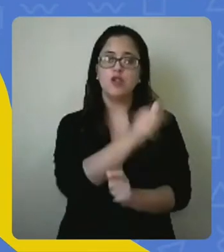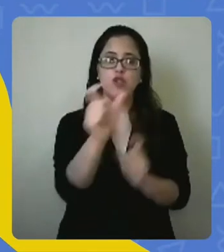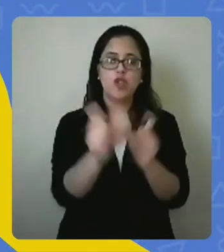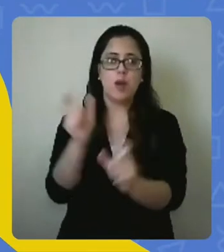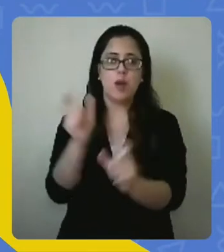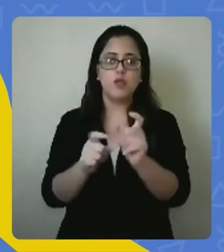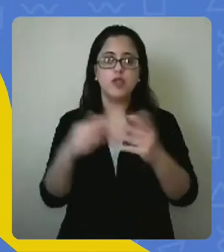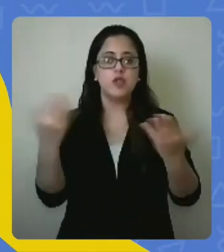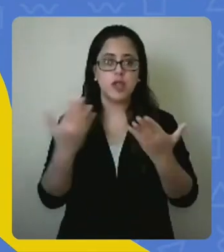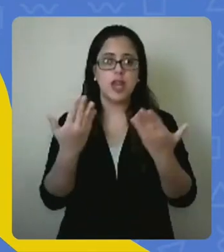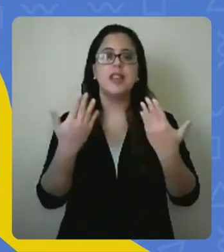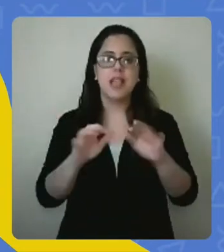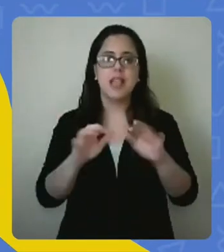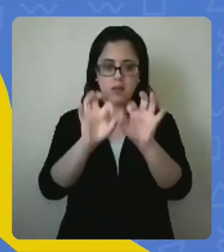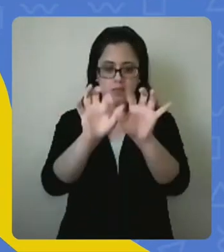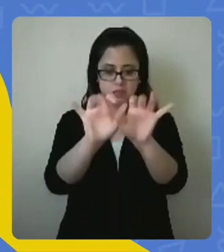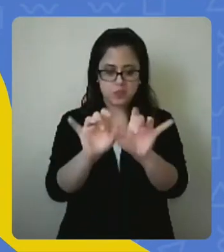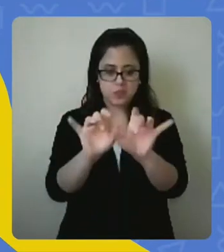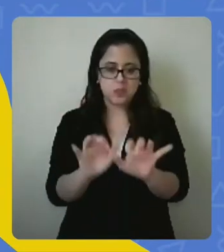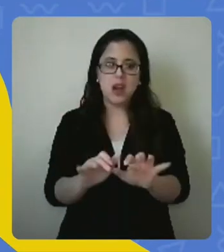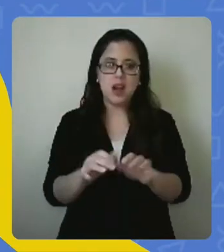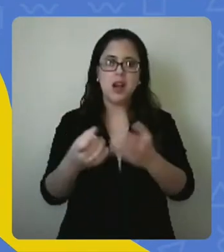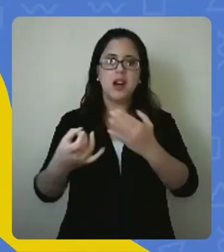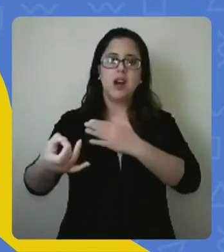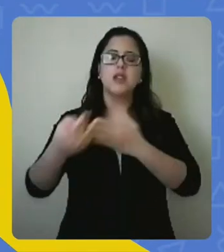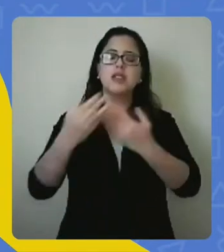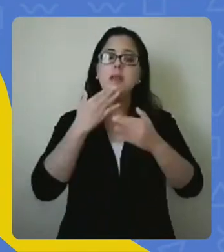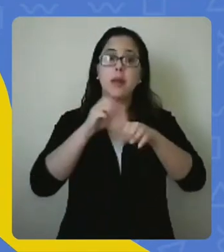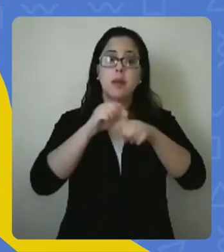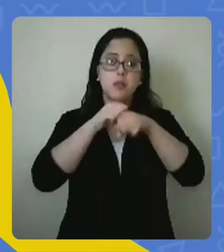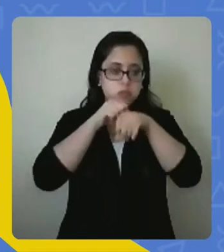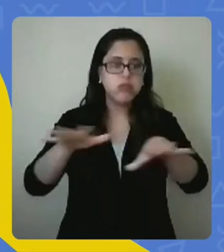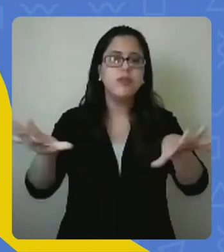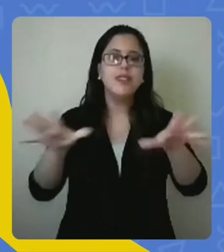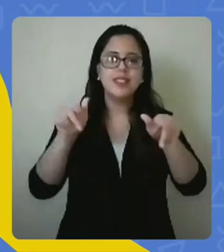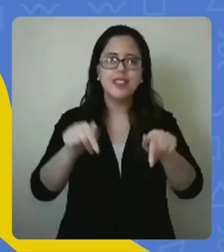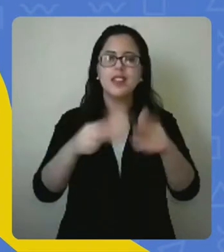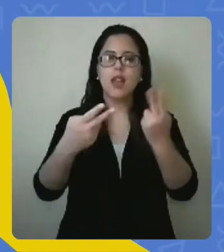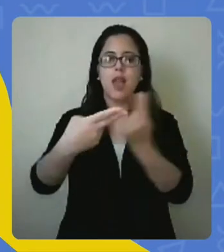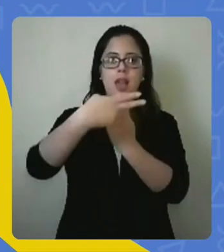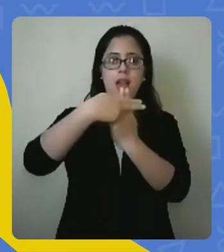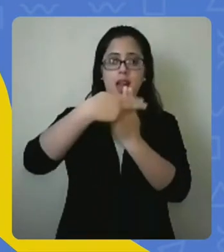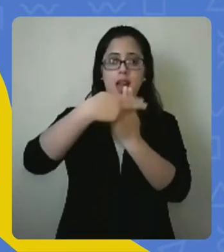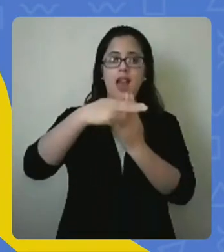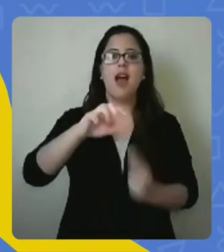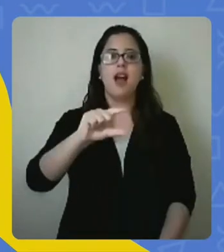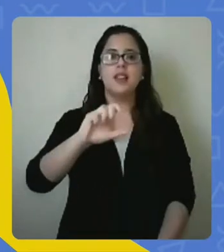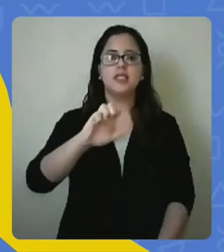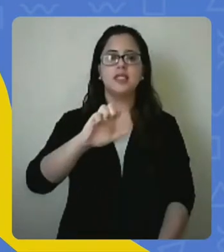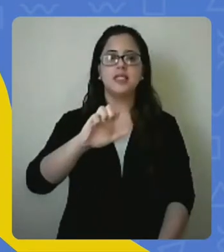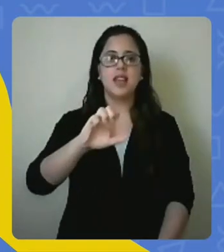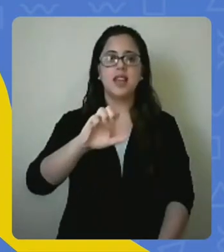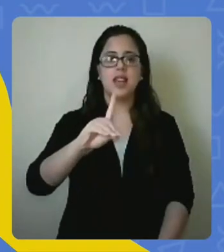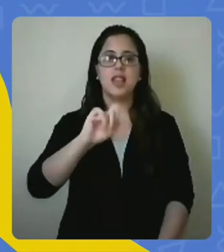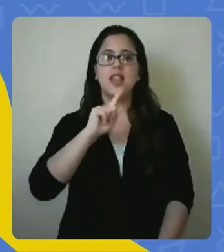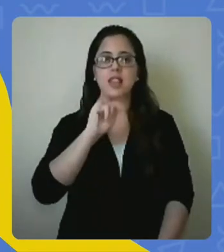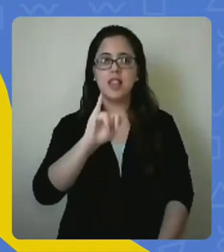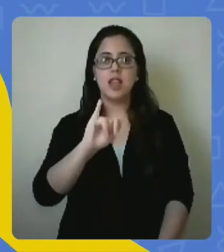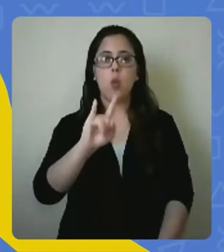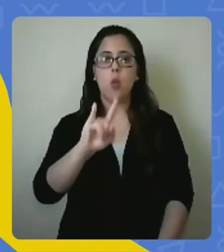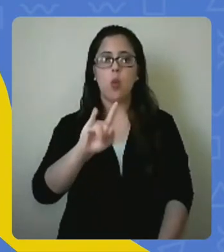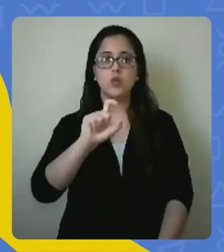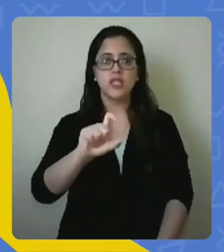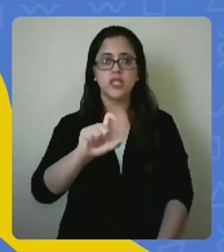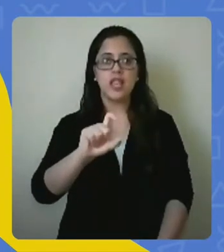nos escriban, compartan esta transmisión con el hashtag CDETI. Usé juegos que aparece acá abajito